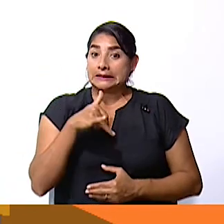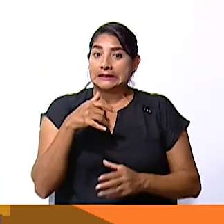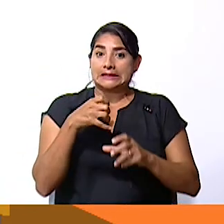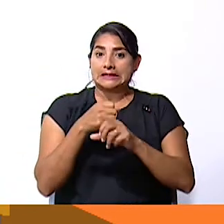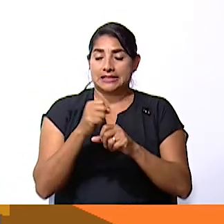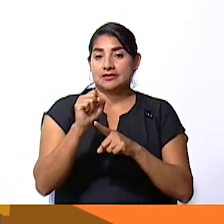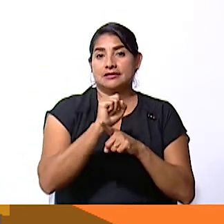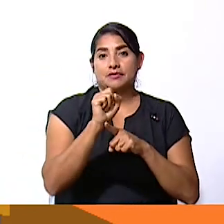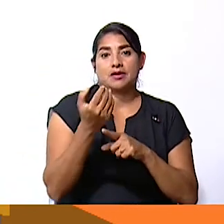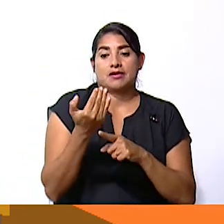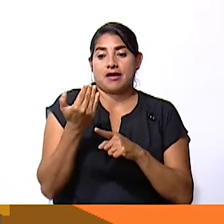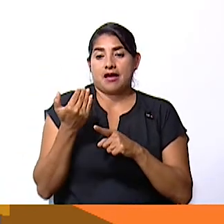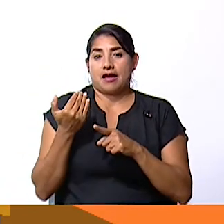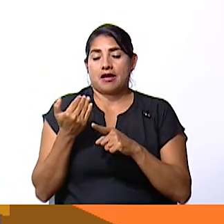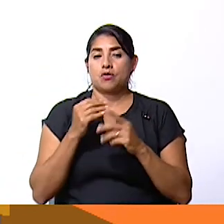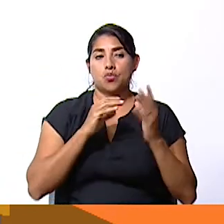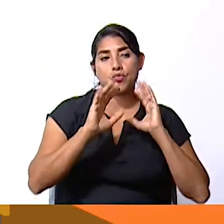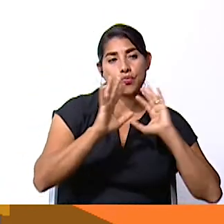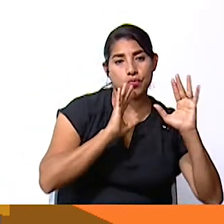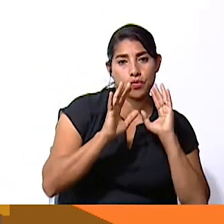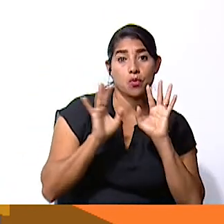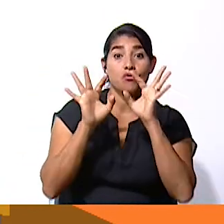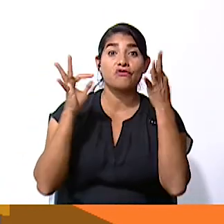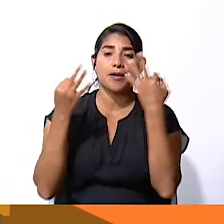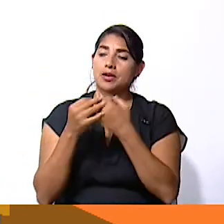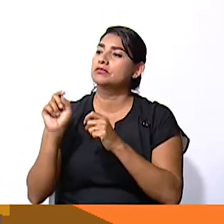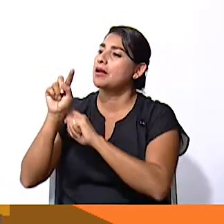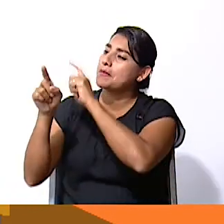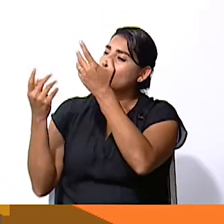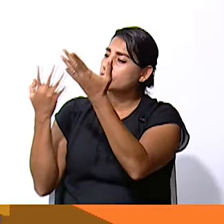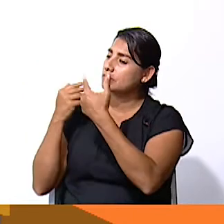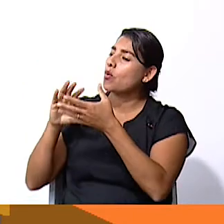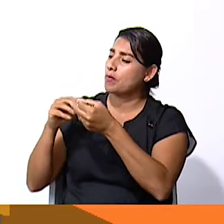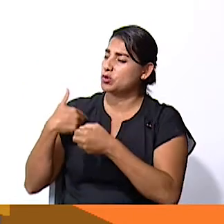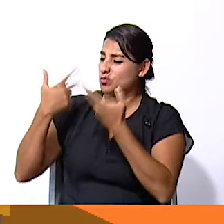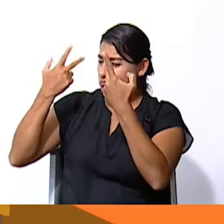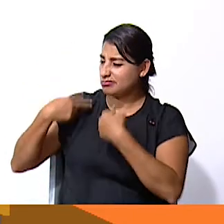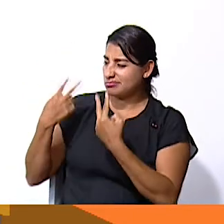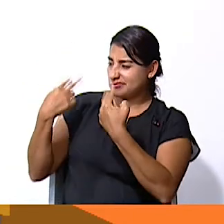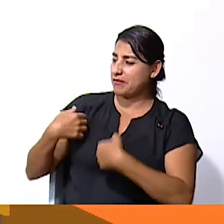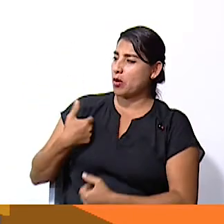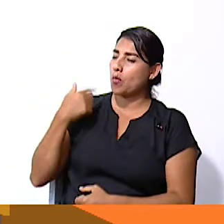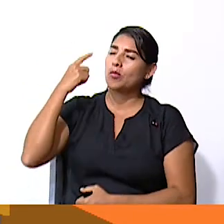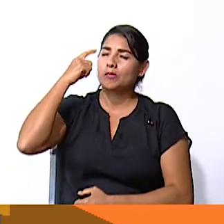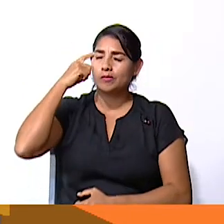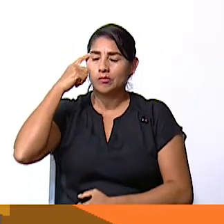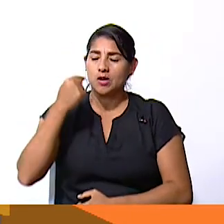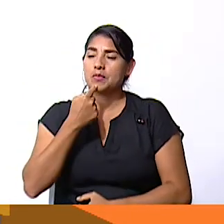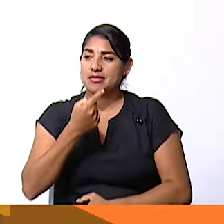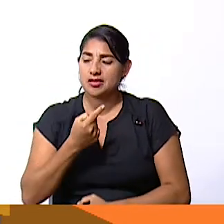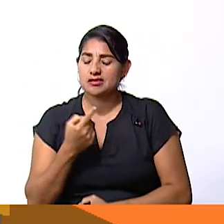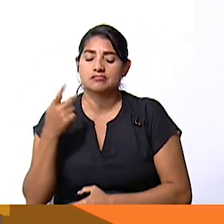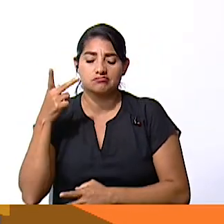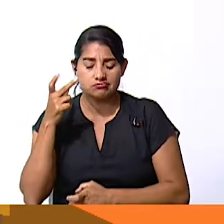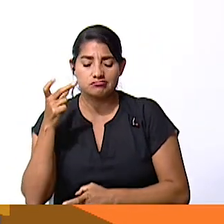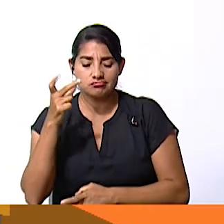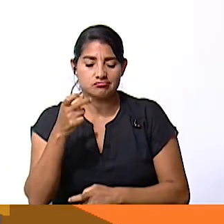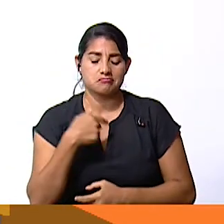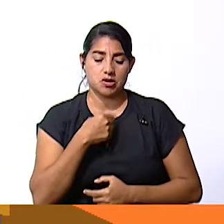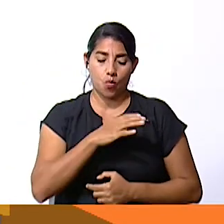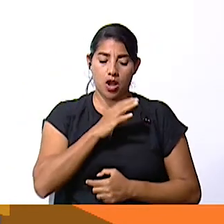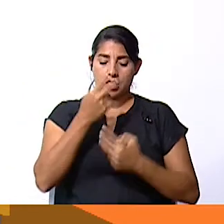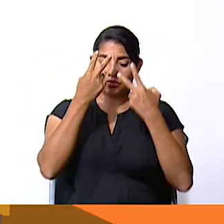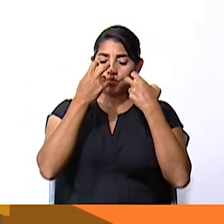el ejercicio anterior, conversar con un familiar y además sentarnos nosotros a reflexionar cuáles son nuestras